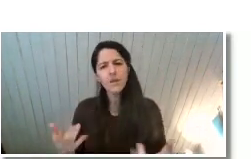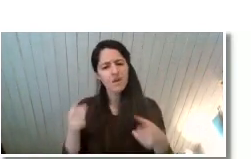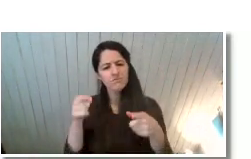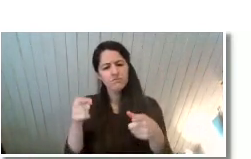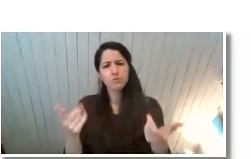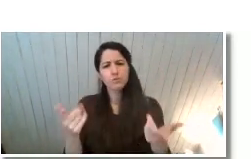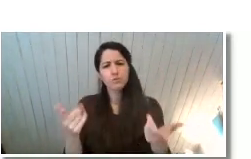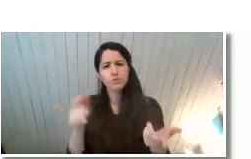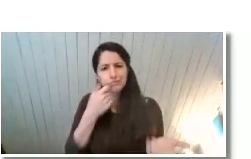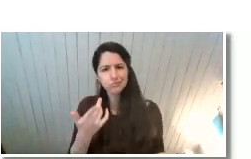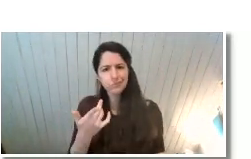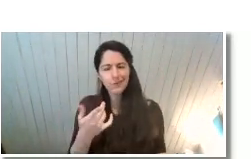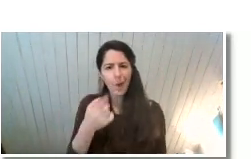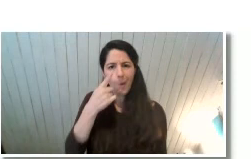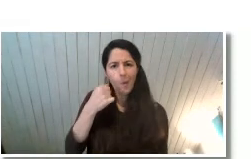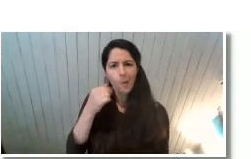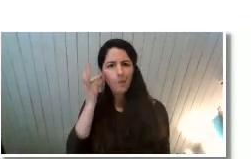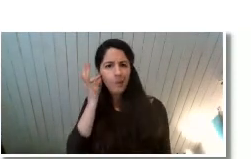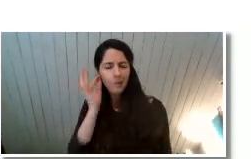es hombre o mujer.